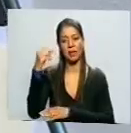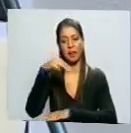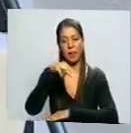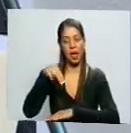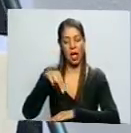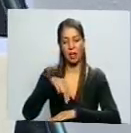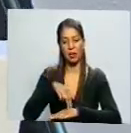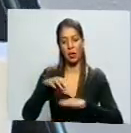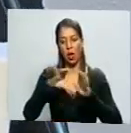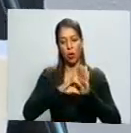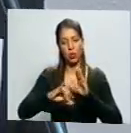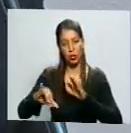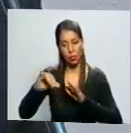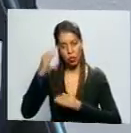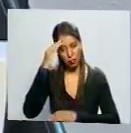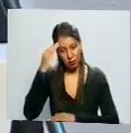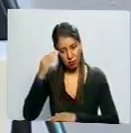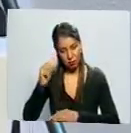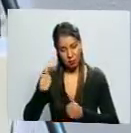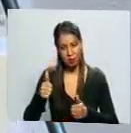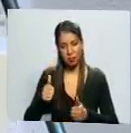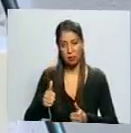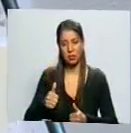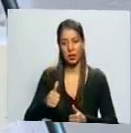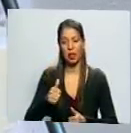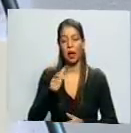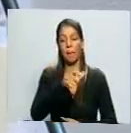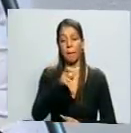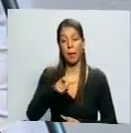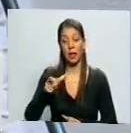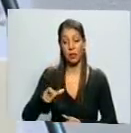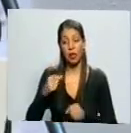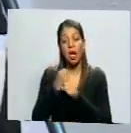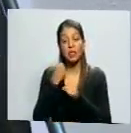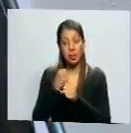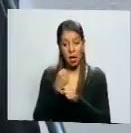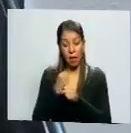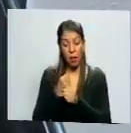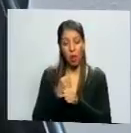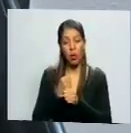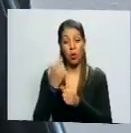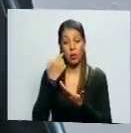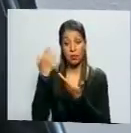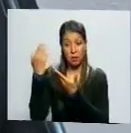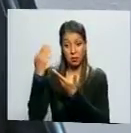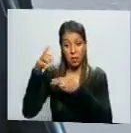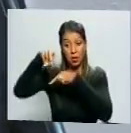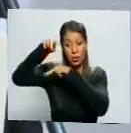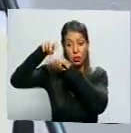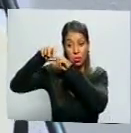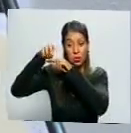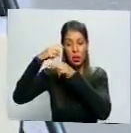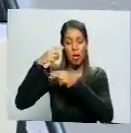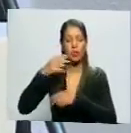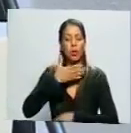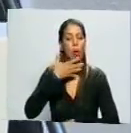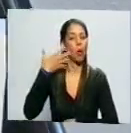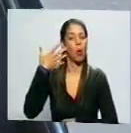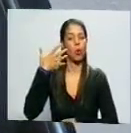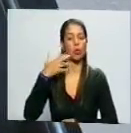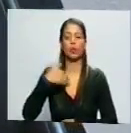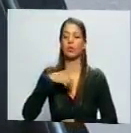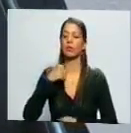Nacional Constituyente, a nuestros hermanos de clase, allá de la clase obrera, del sector de los trabajadores, donde me siento muy orgulloso de estar aquí